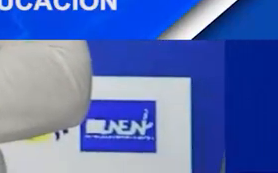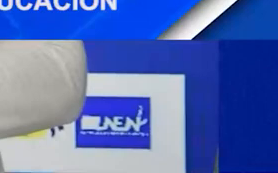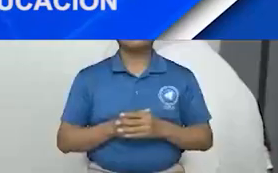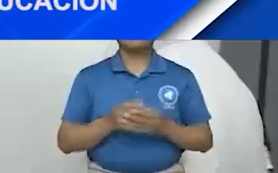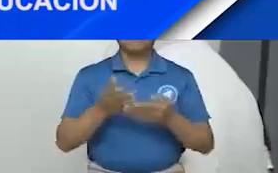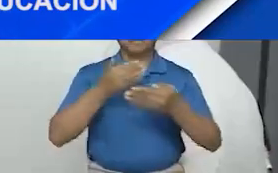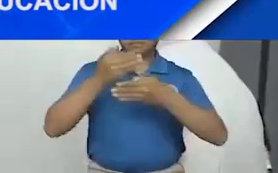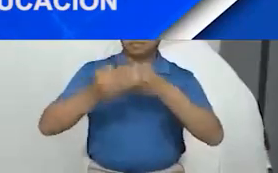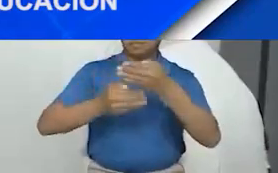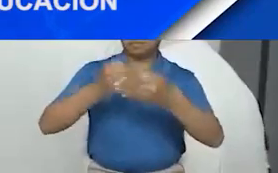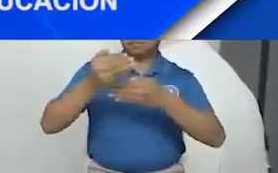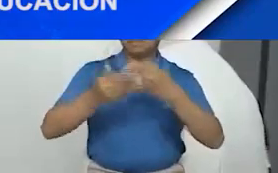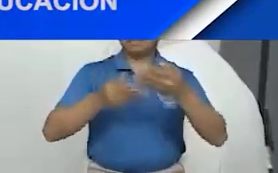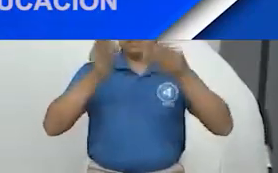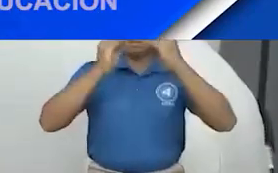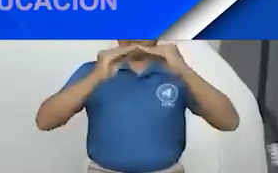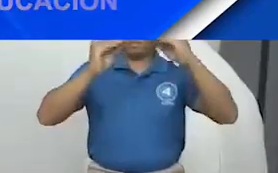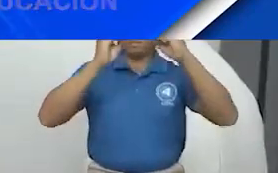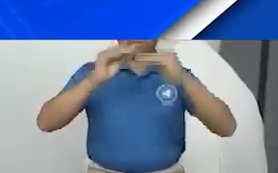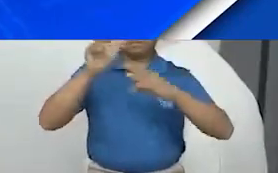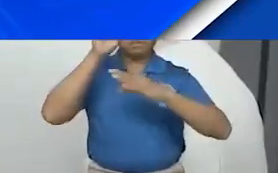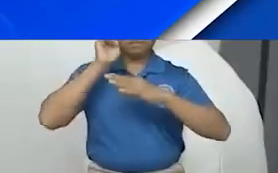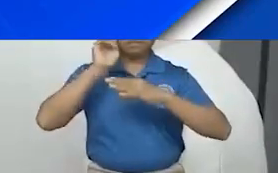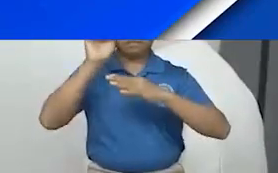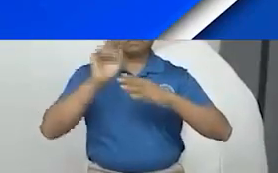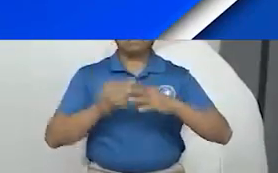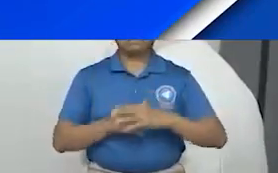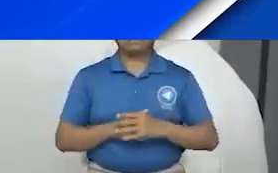y el proceso de la calidad universitaria.